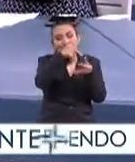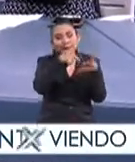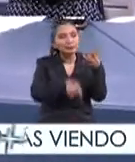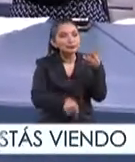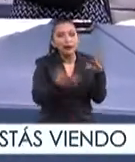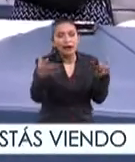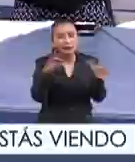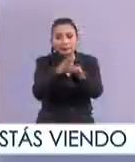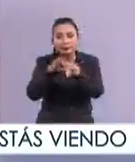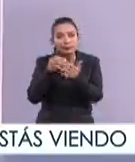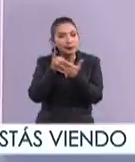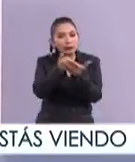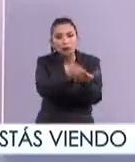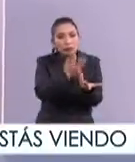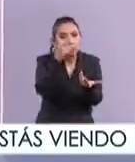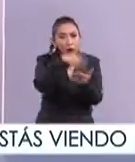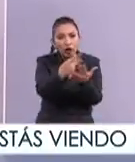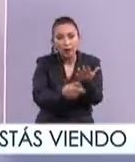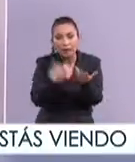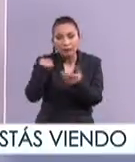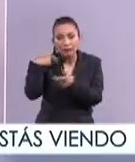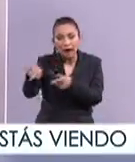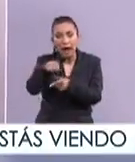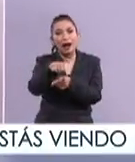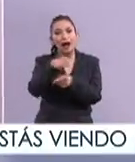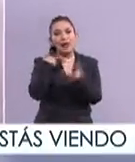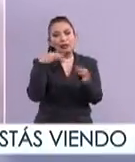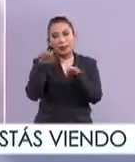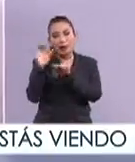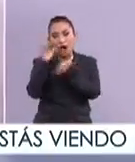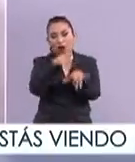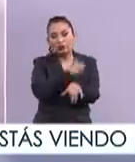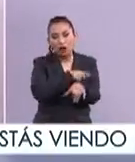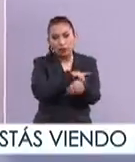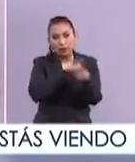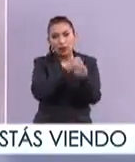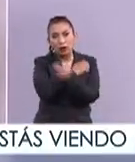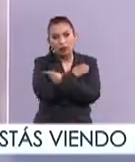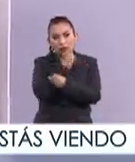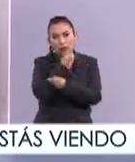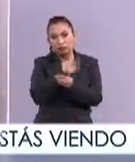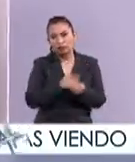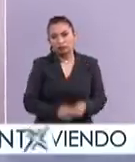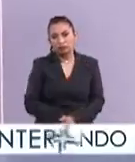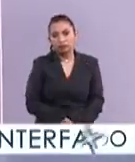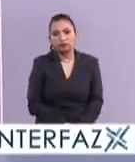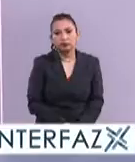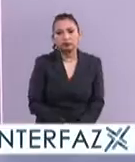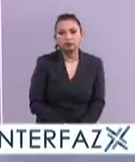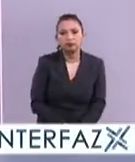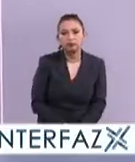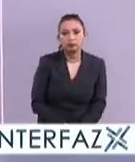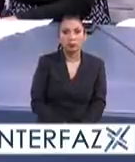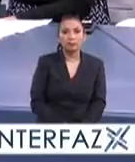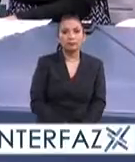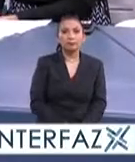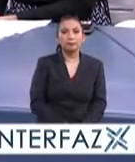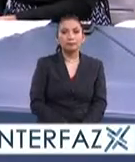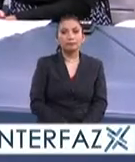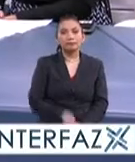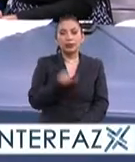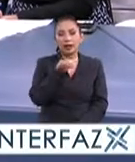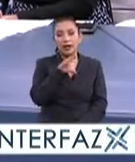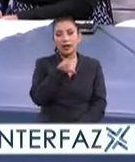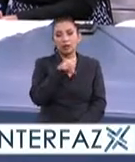de articulaciones que hacen y programas que están haciendo para que tengan trabajo, salud, educación incluso? Sí, de hecho,